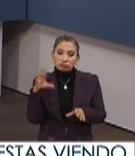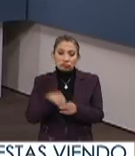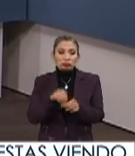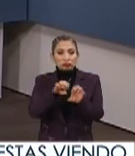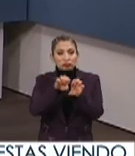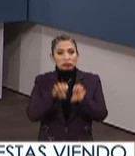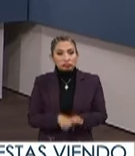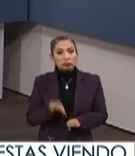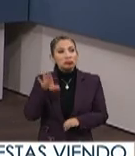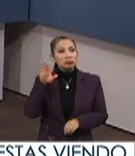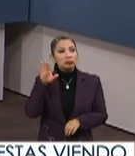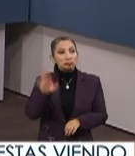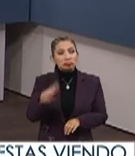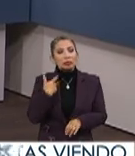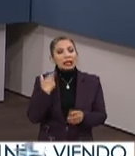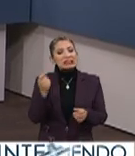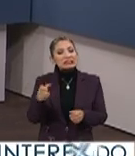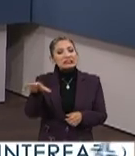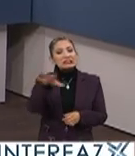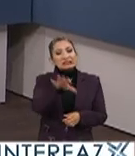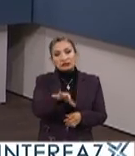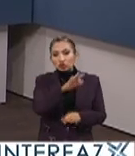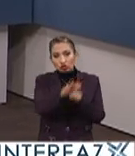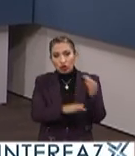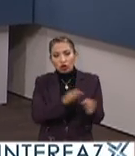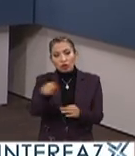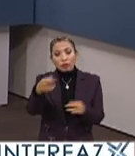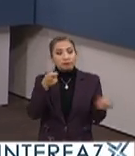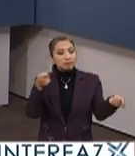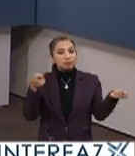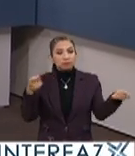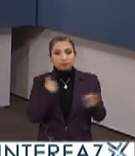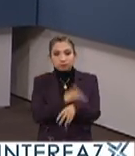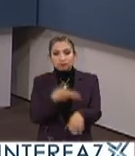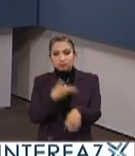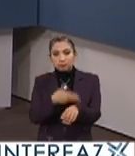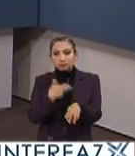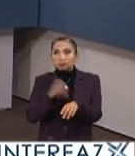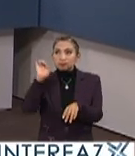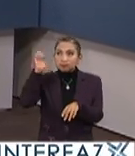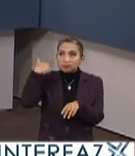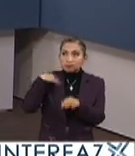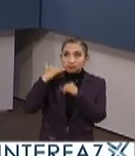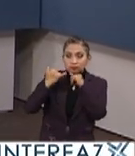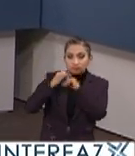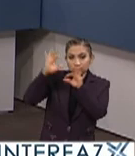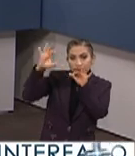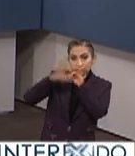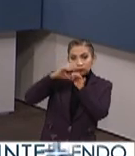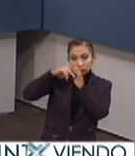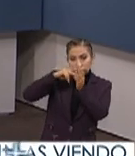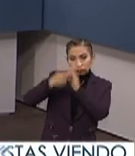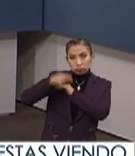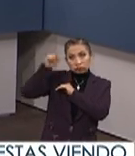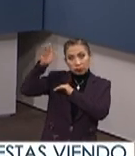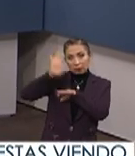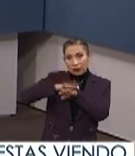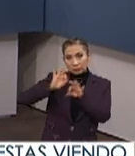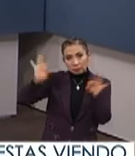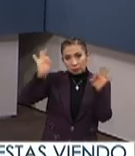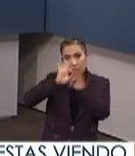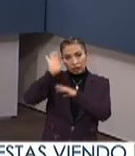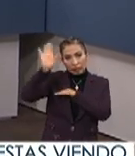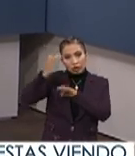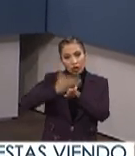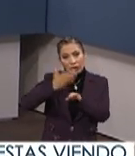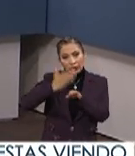al equipo que compone pues todos los que manejan y gestionan la Estación Espacial Internacional, que es uno de los proyectos más